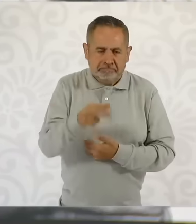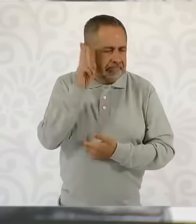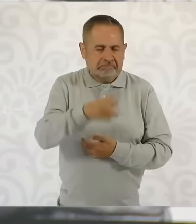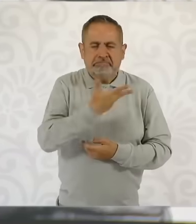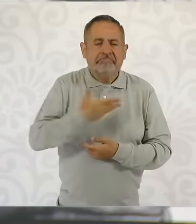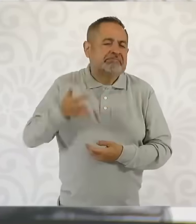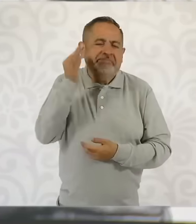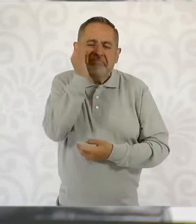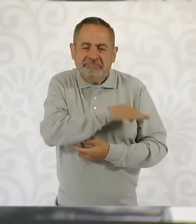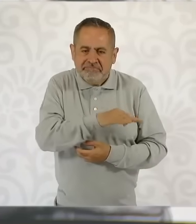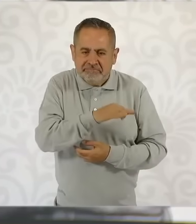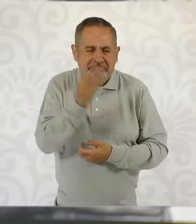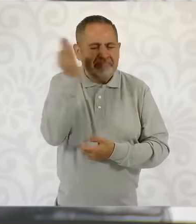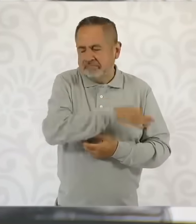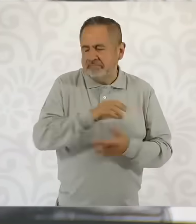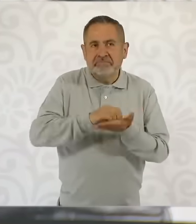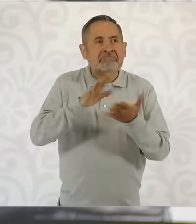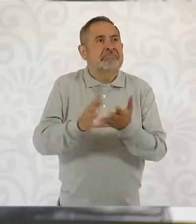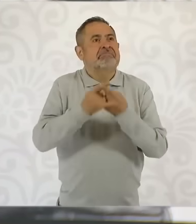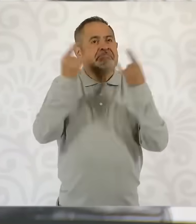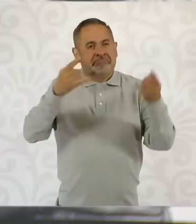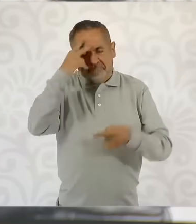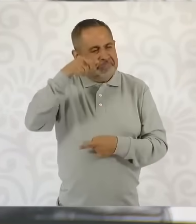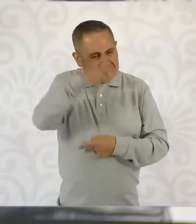espurio. Eso va a quedar grabado en la historia de México.